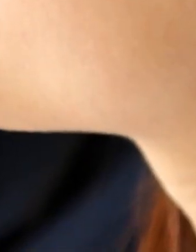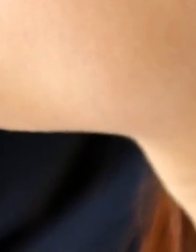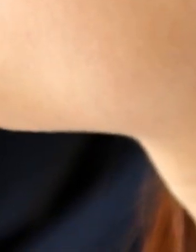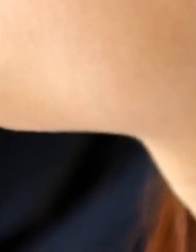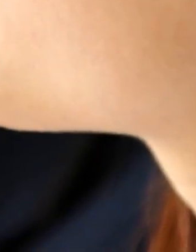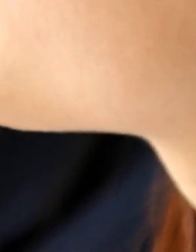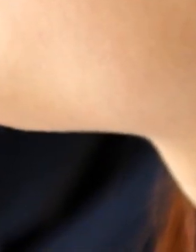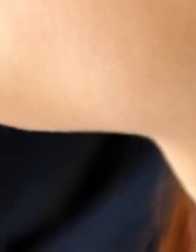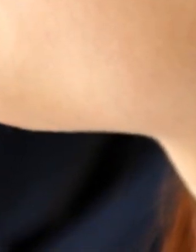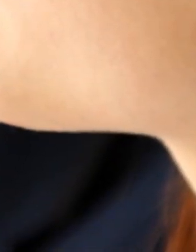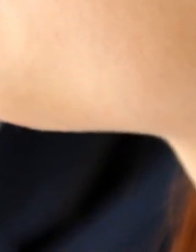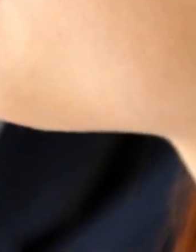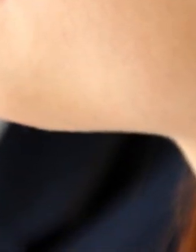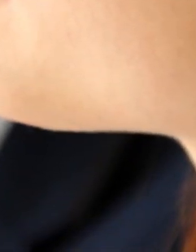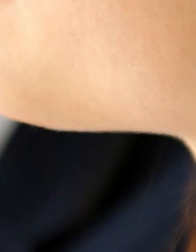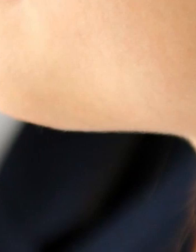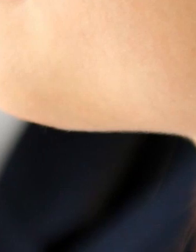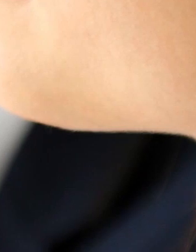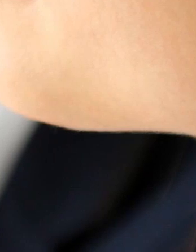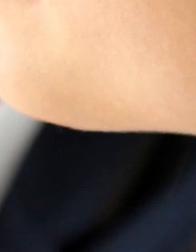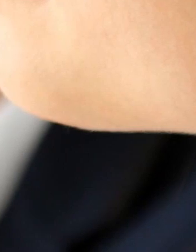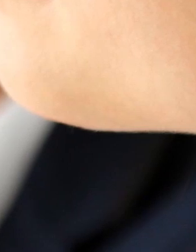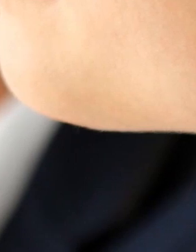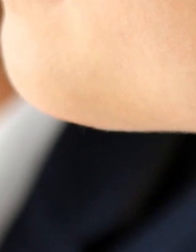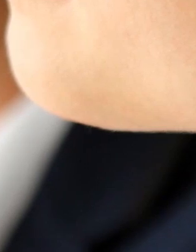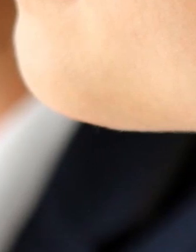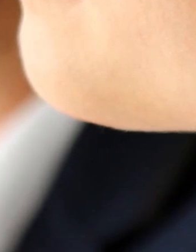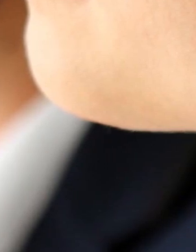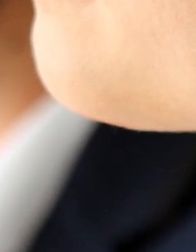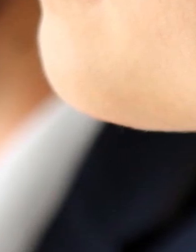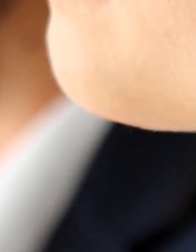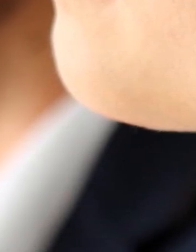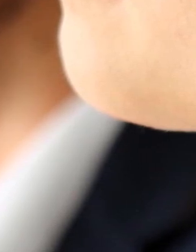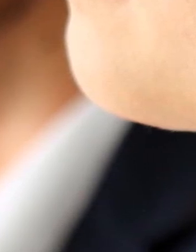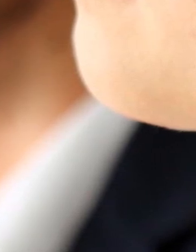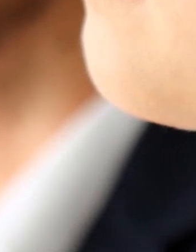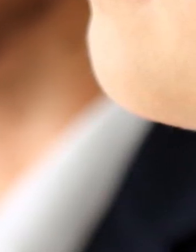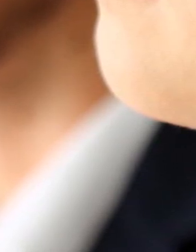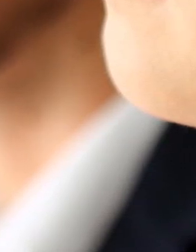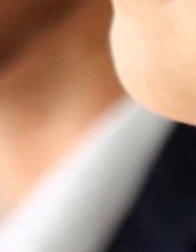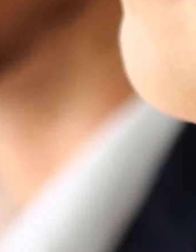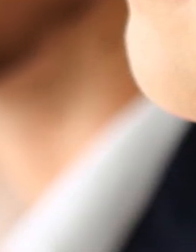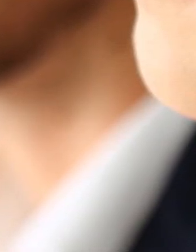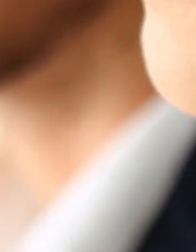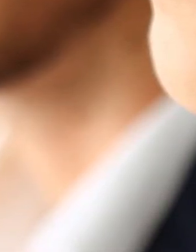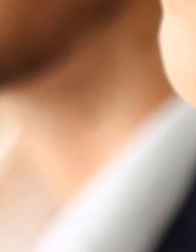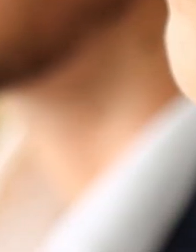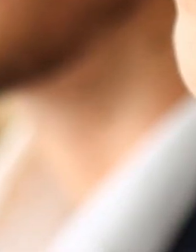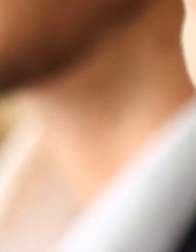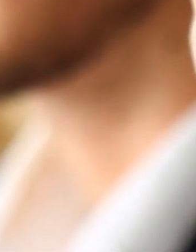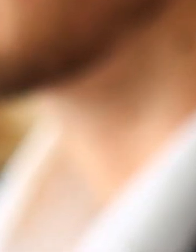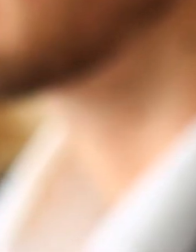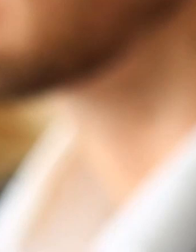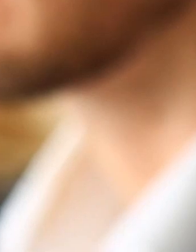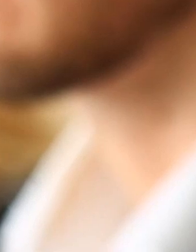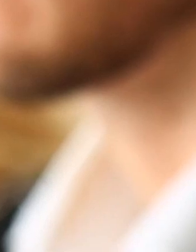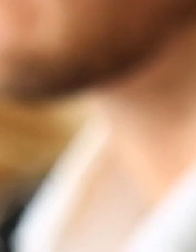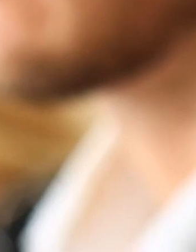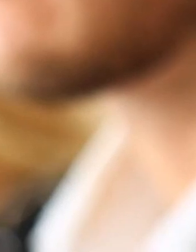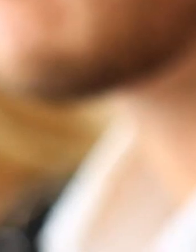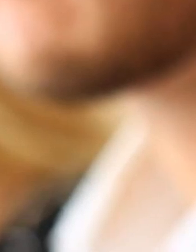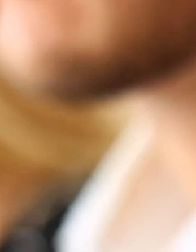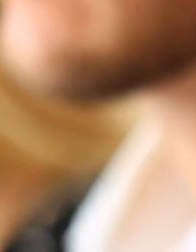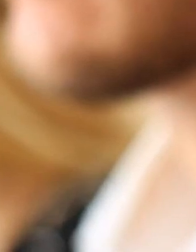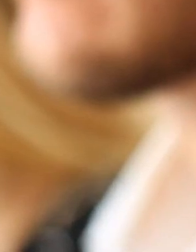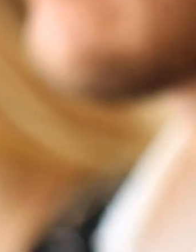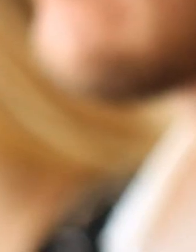Por eso, aunque lo escucho, ni me aplaudo ni lo siento. Si pierde, Dios se lo pague,